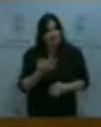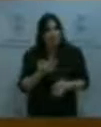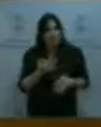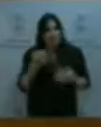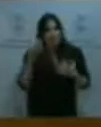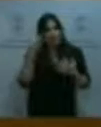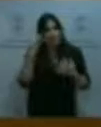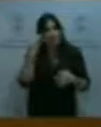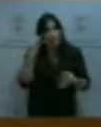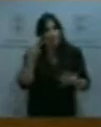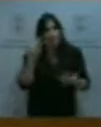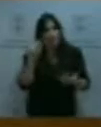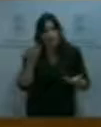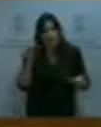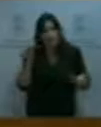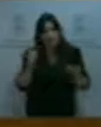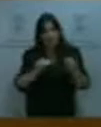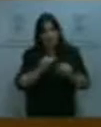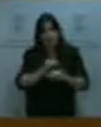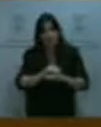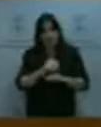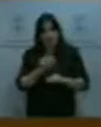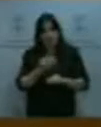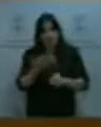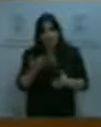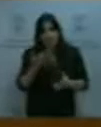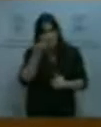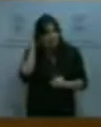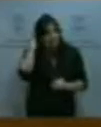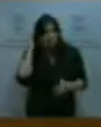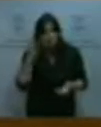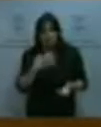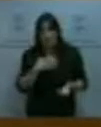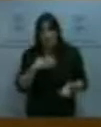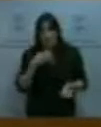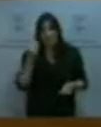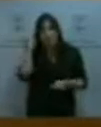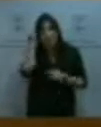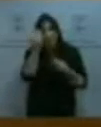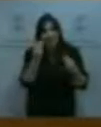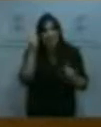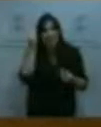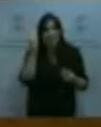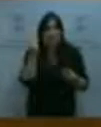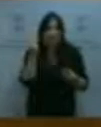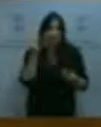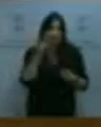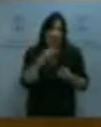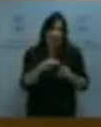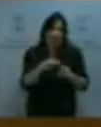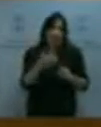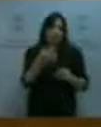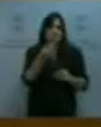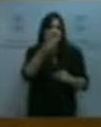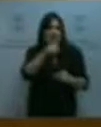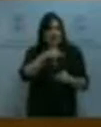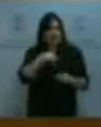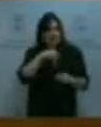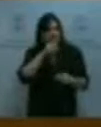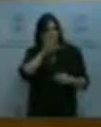de coherencia en los planteamientos políticos, como me llama también poderosamente la atención